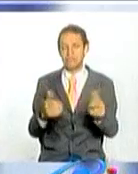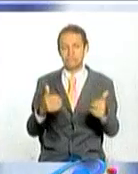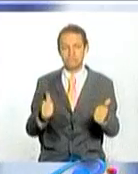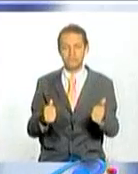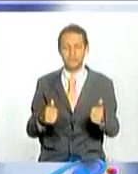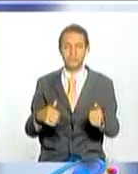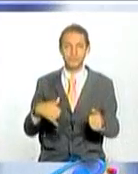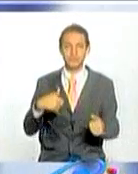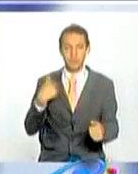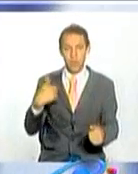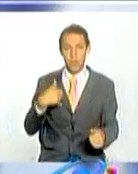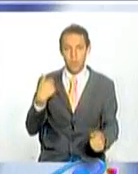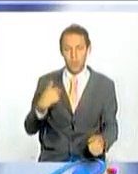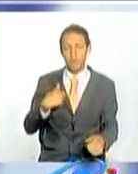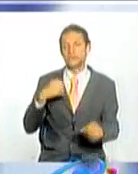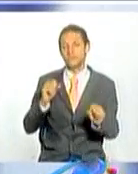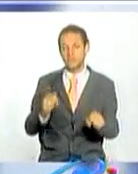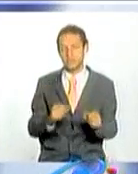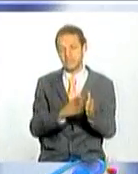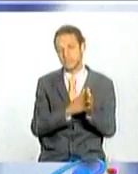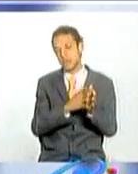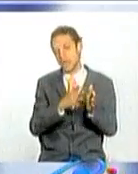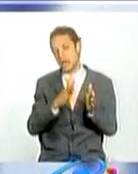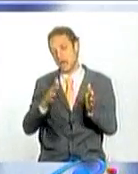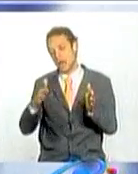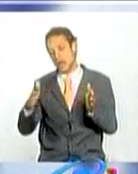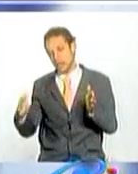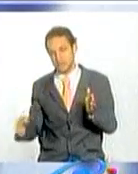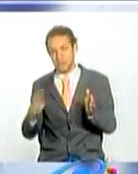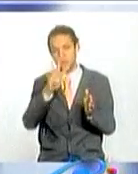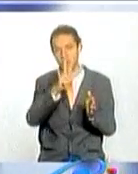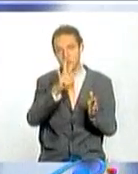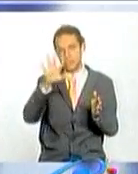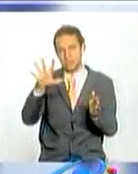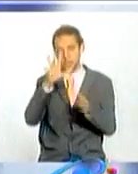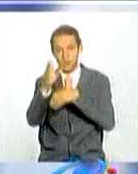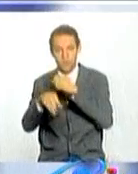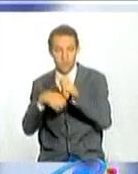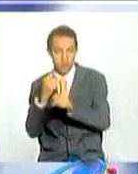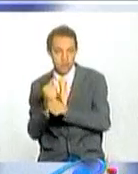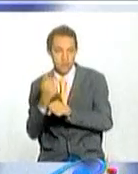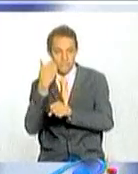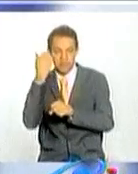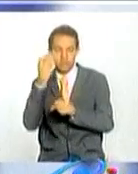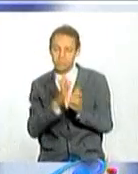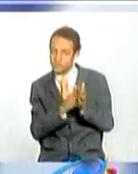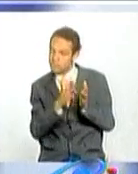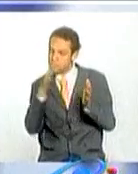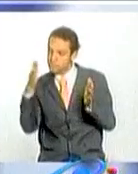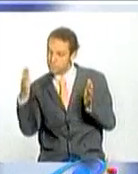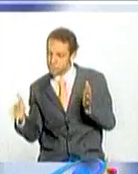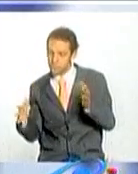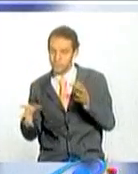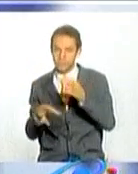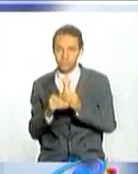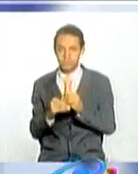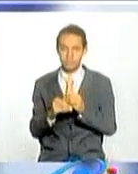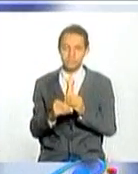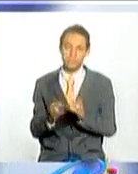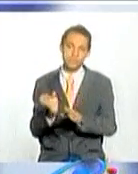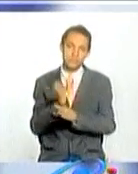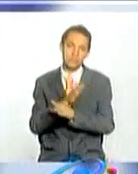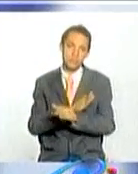menores de 45 años, ¿no? Sí, en realidad ya estamos haciendo ecografía desde pacientes